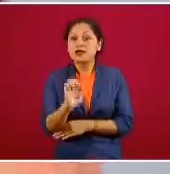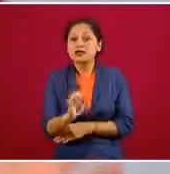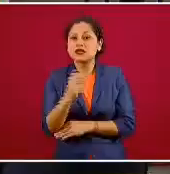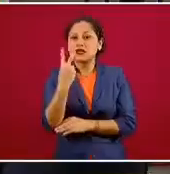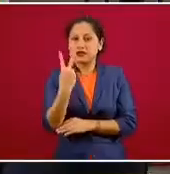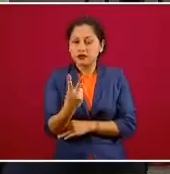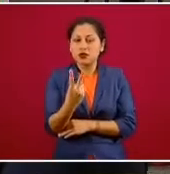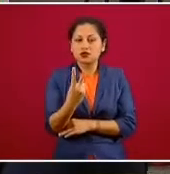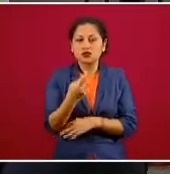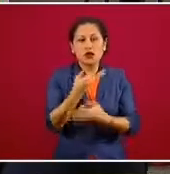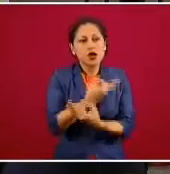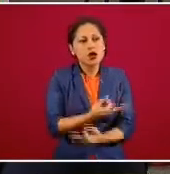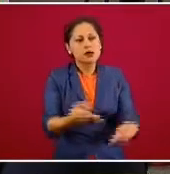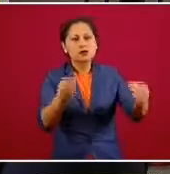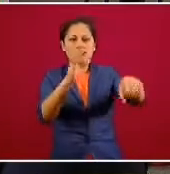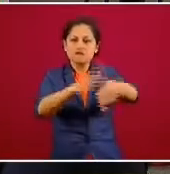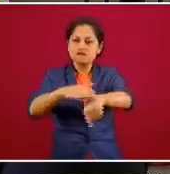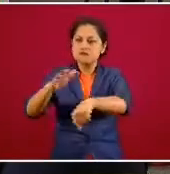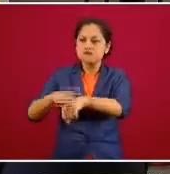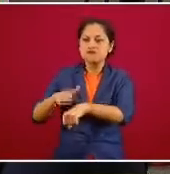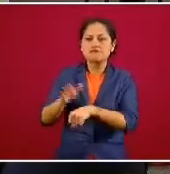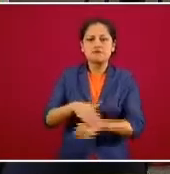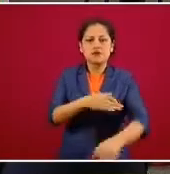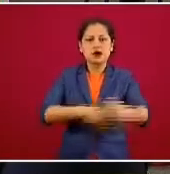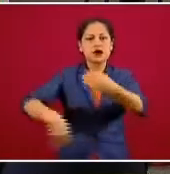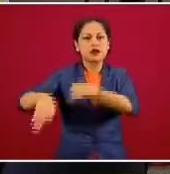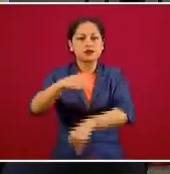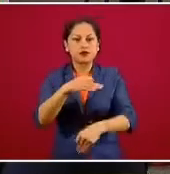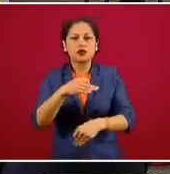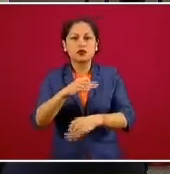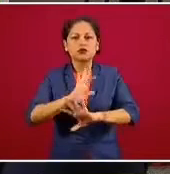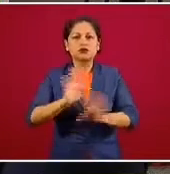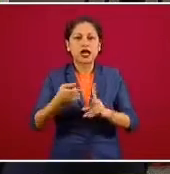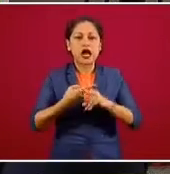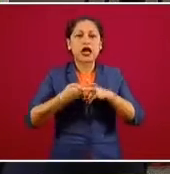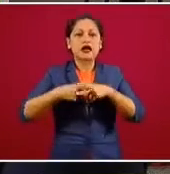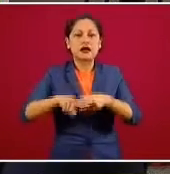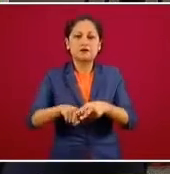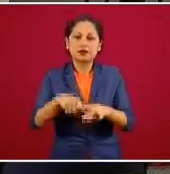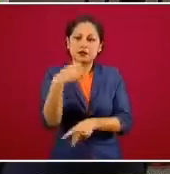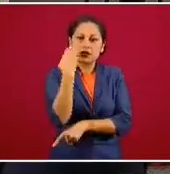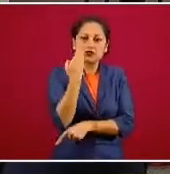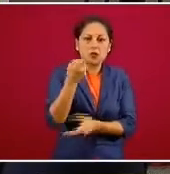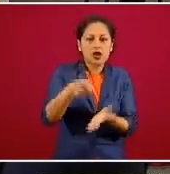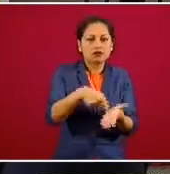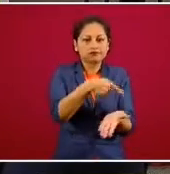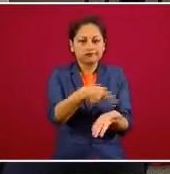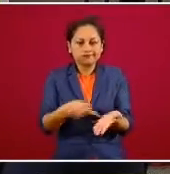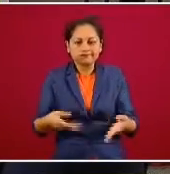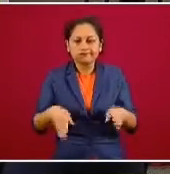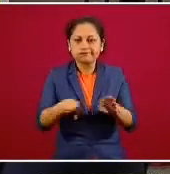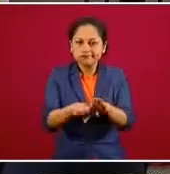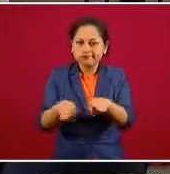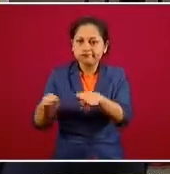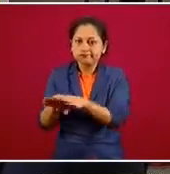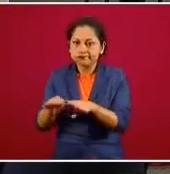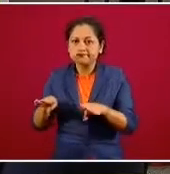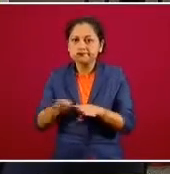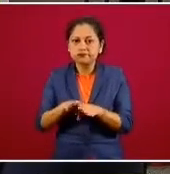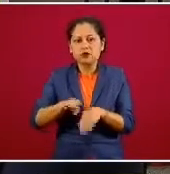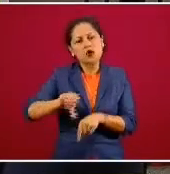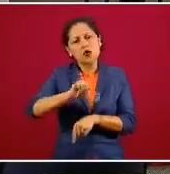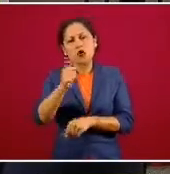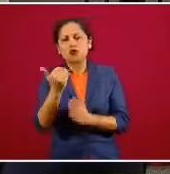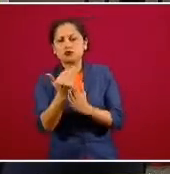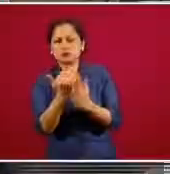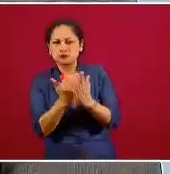manera generalizada, nos permitieron empezar con la suspensión de actividades escolares y después las otras medidas que ahorita